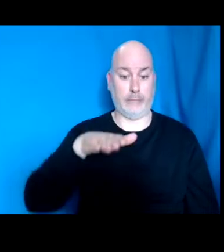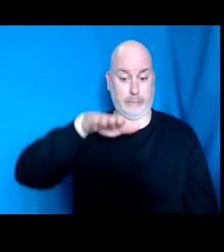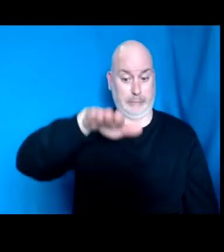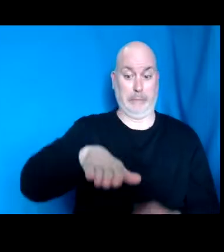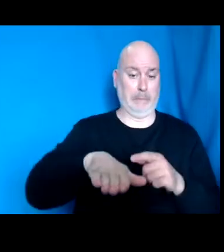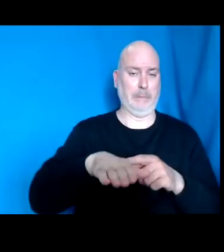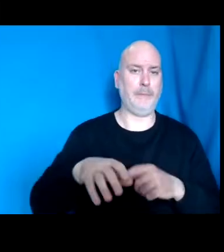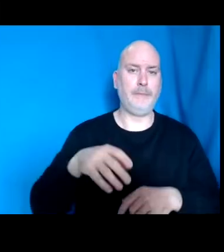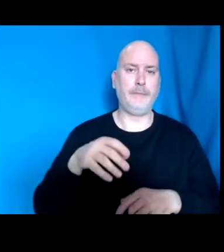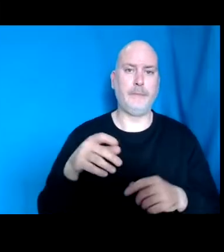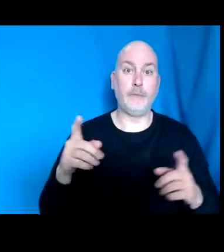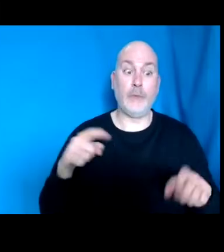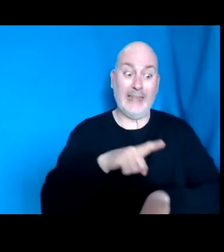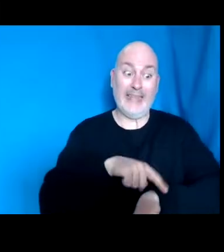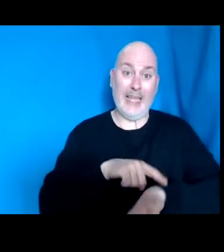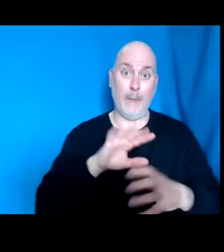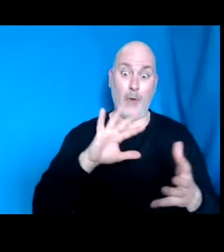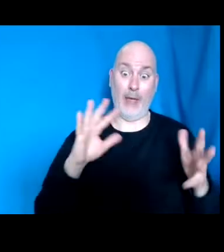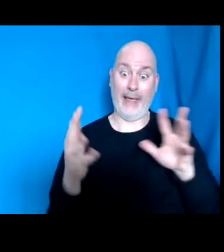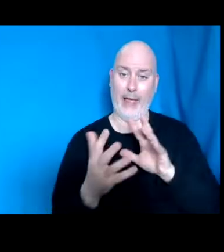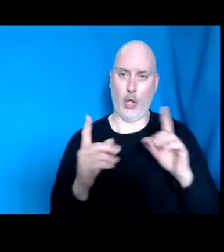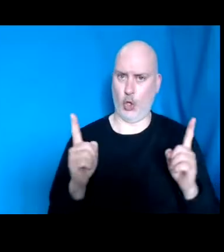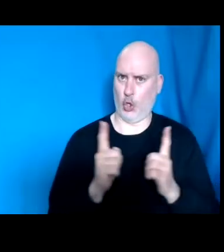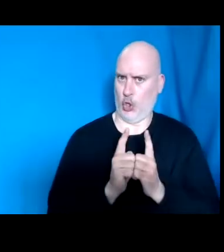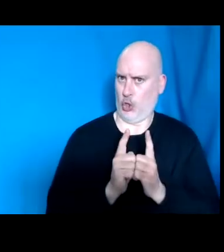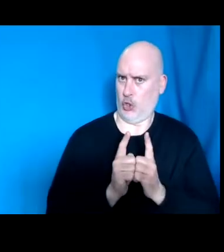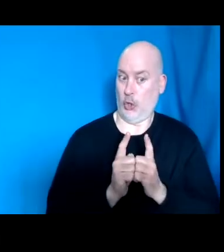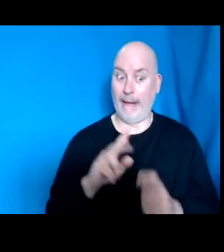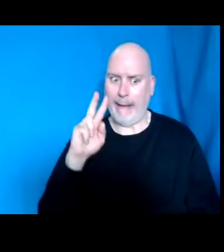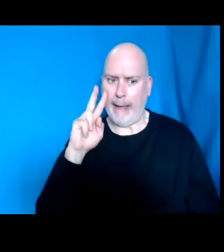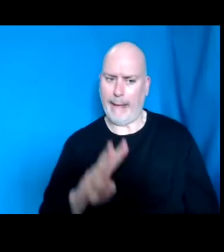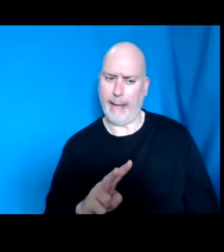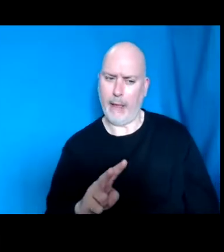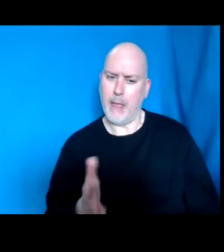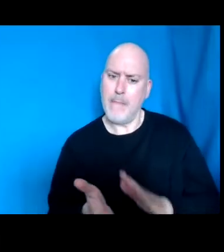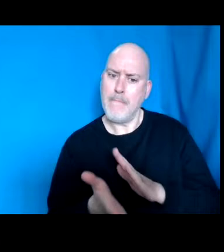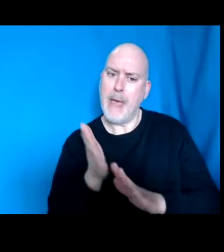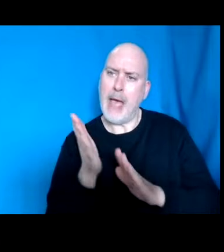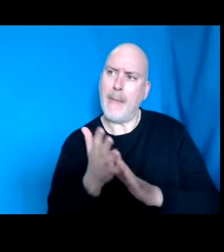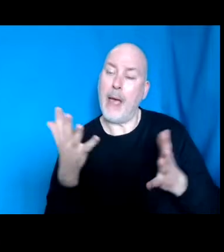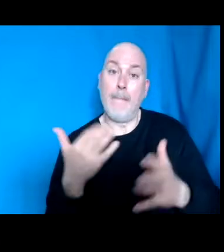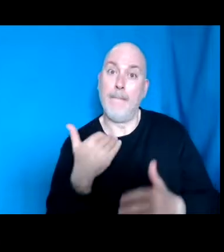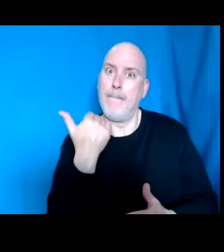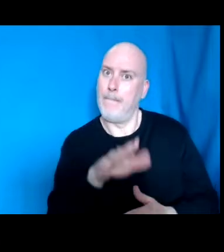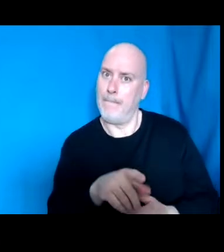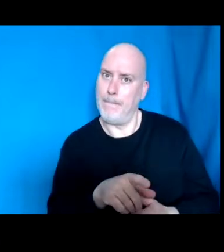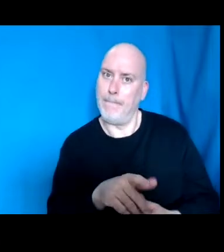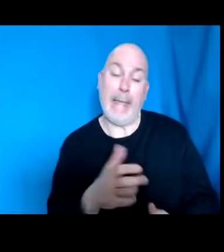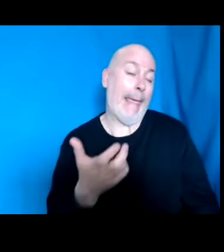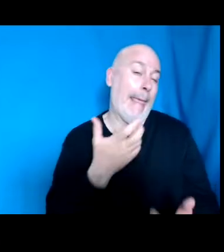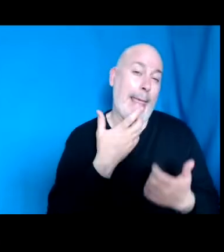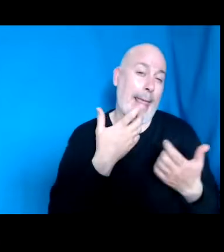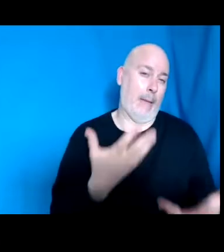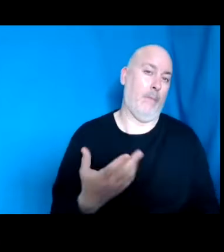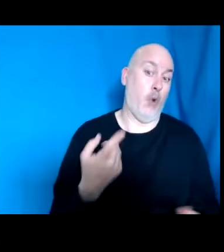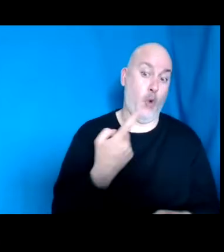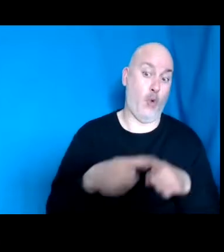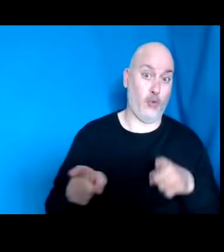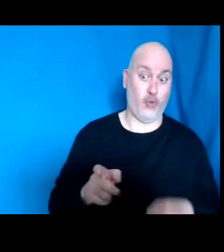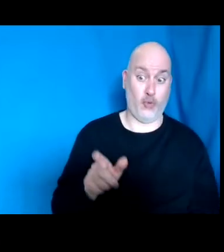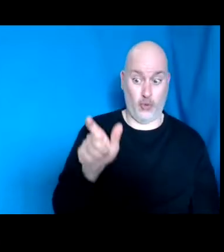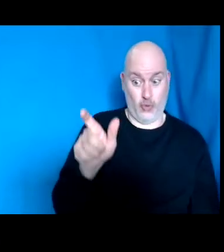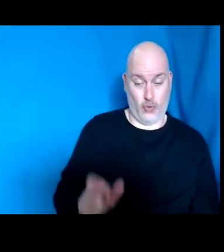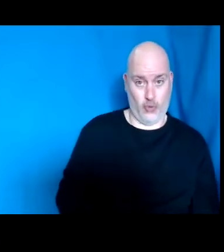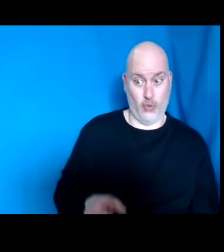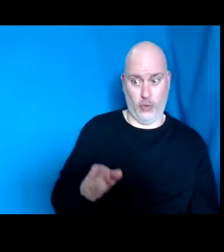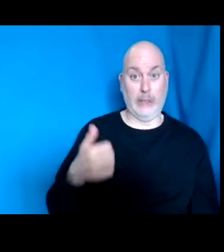porque todavía no tenemos las pistas suficientes para ver cómo va a evolucionar, que por ejemplo un niño que lleve 2 o 3 días